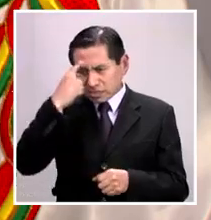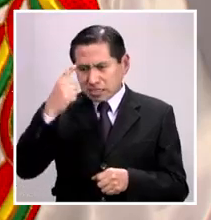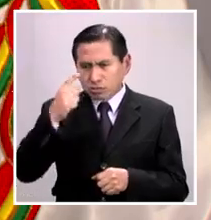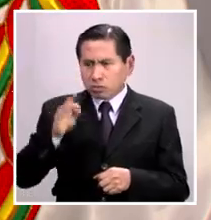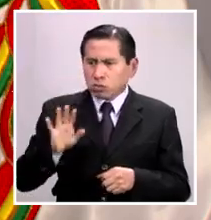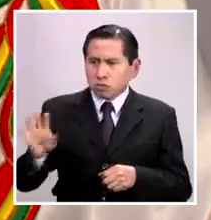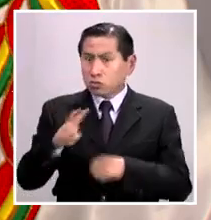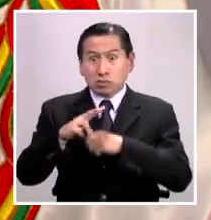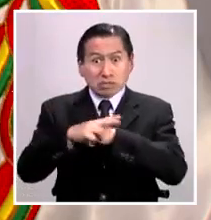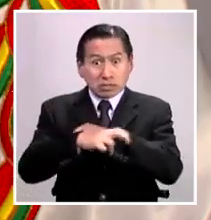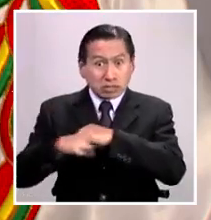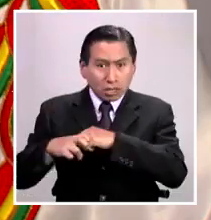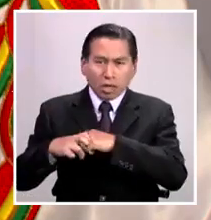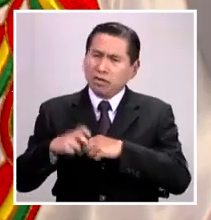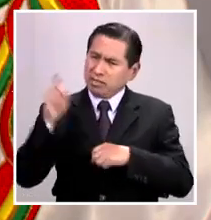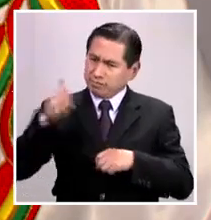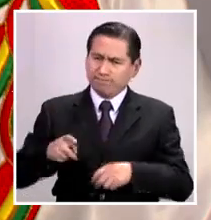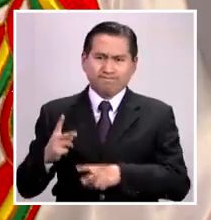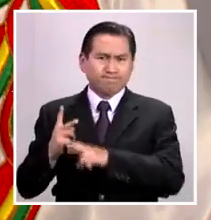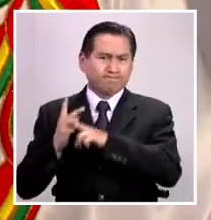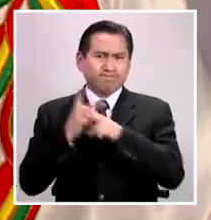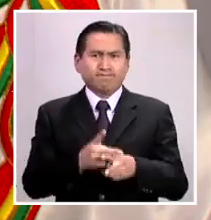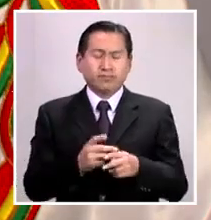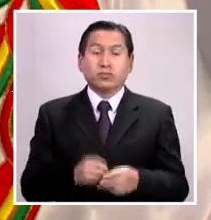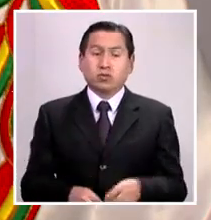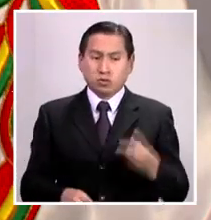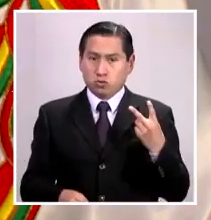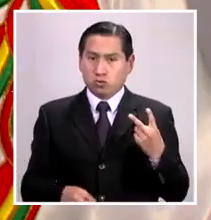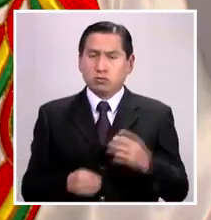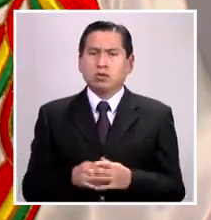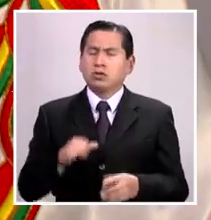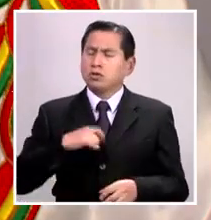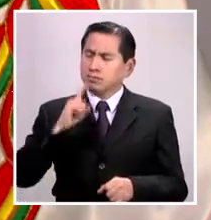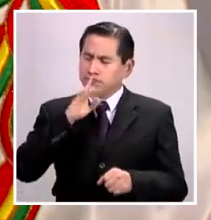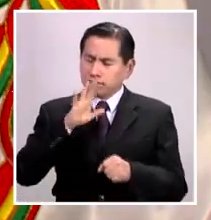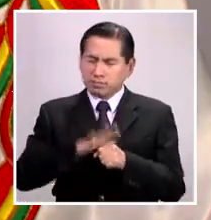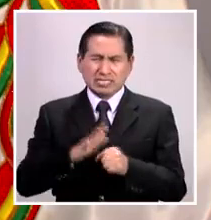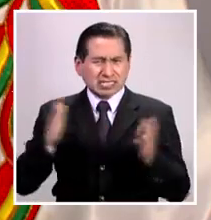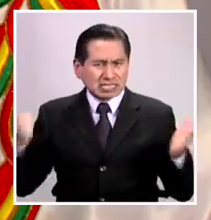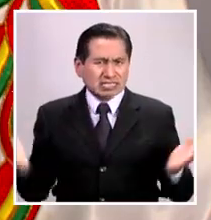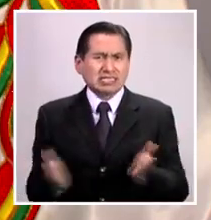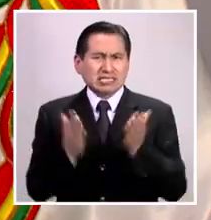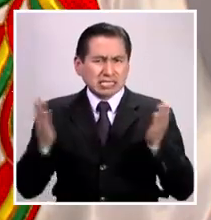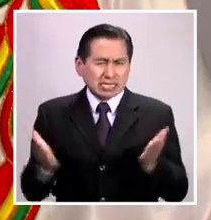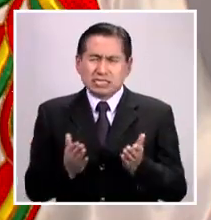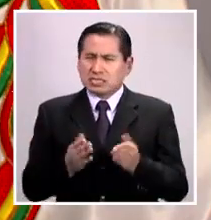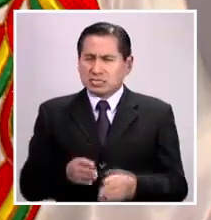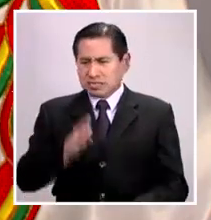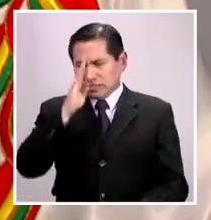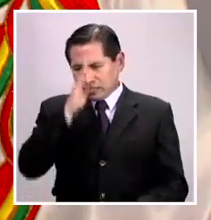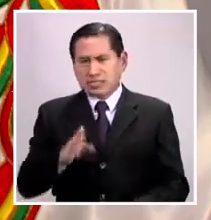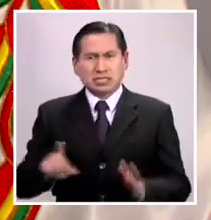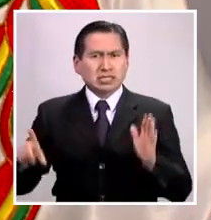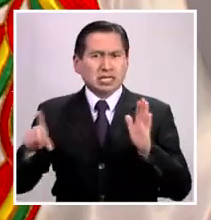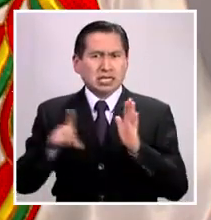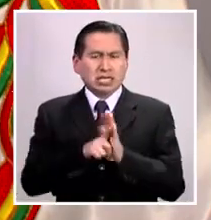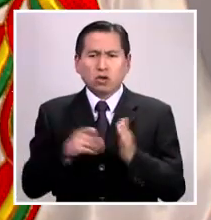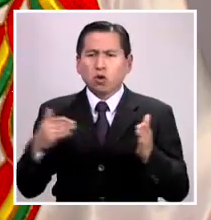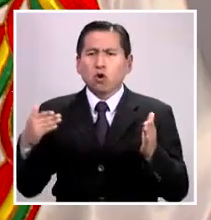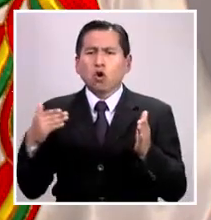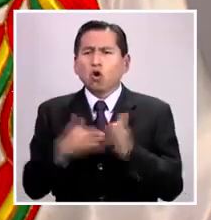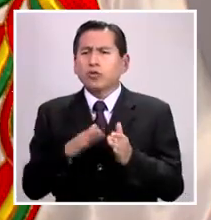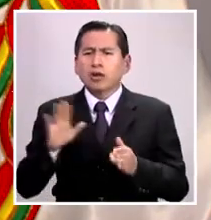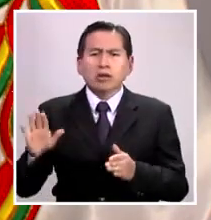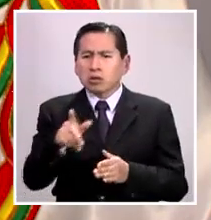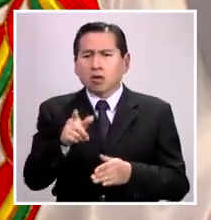que se hubieran robado sea devuelto 2 me comprometo impulsar todo el peso de la ley contra los que